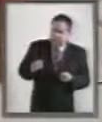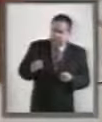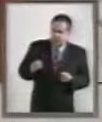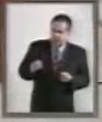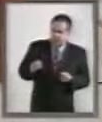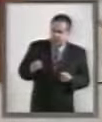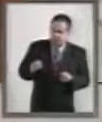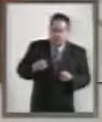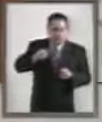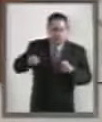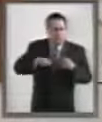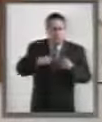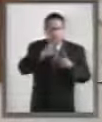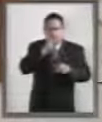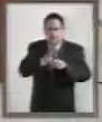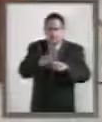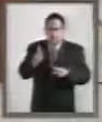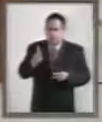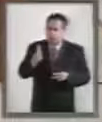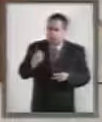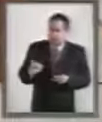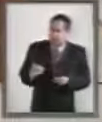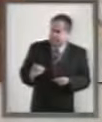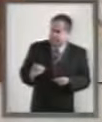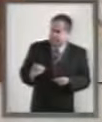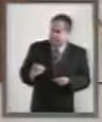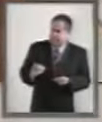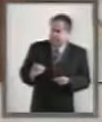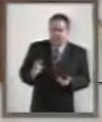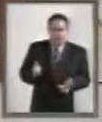y después secretario de Hacienda del PRI?